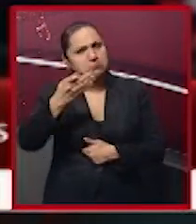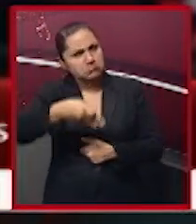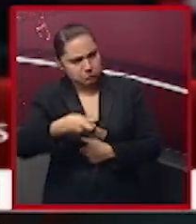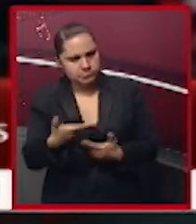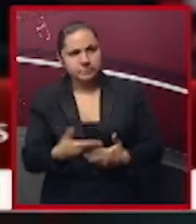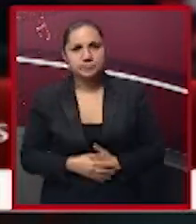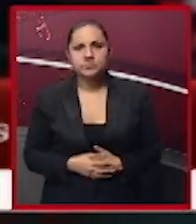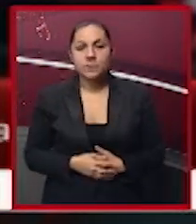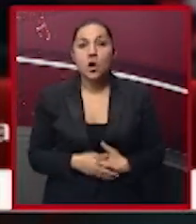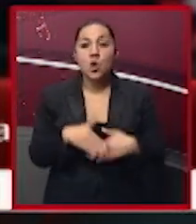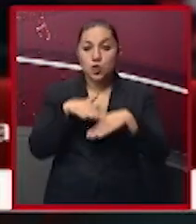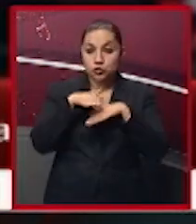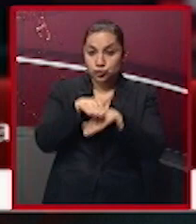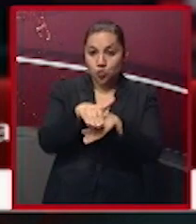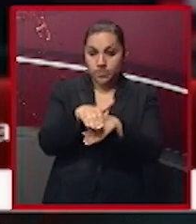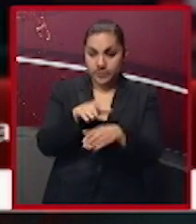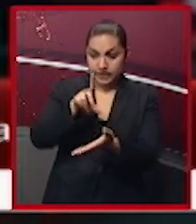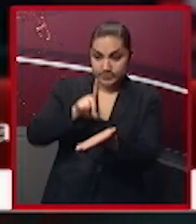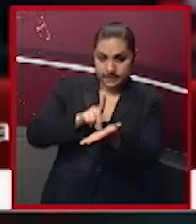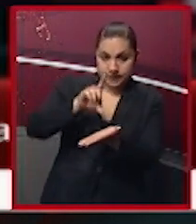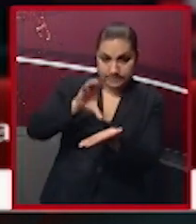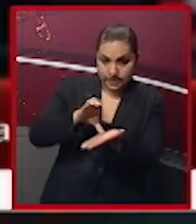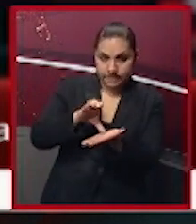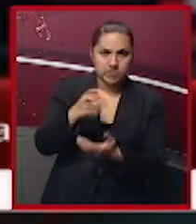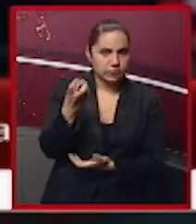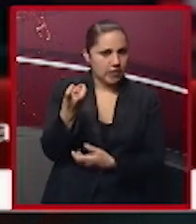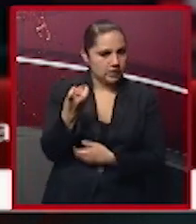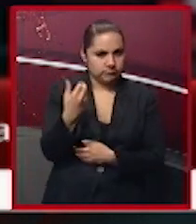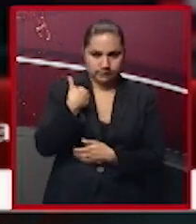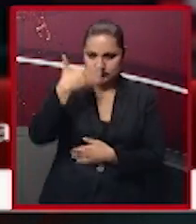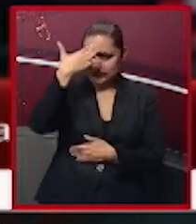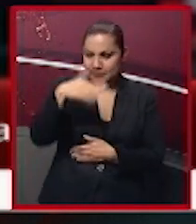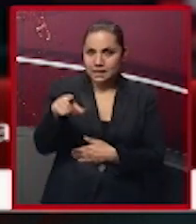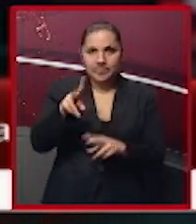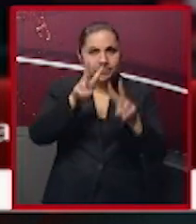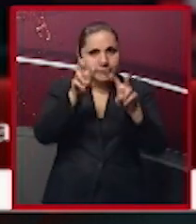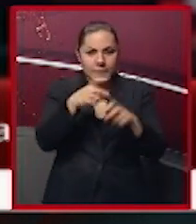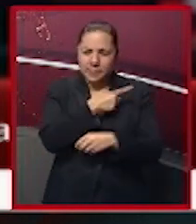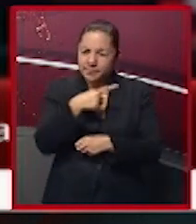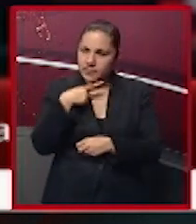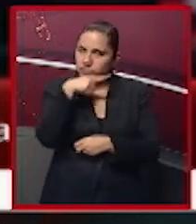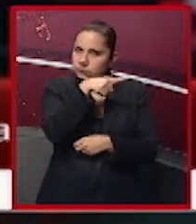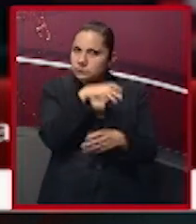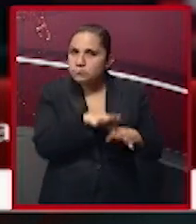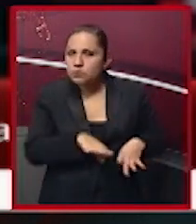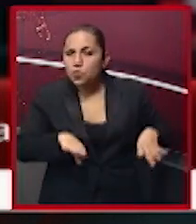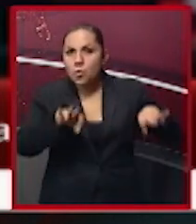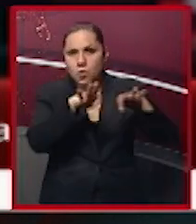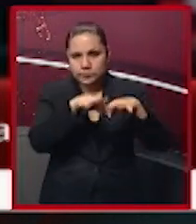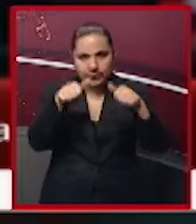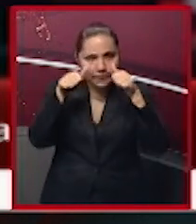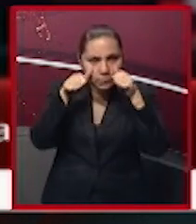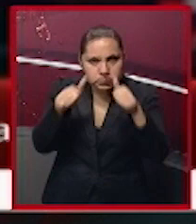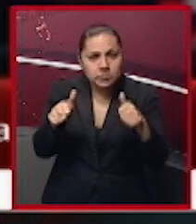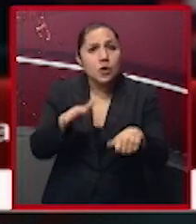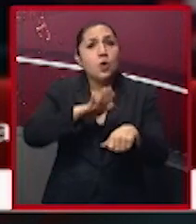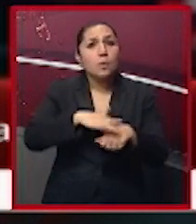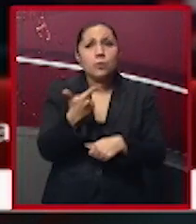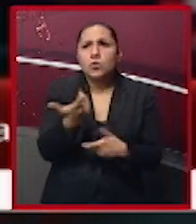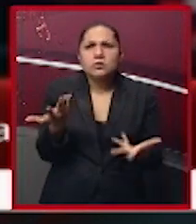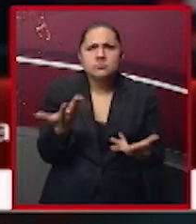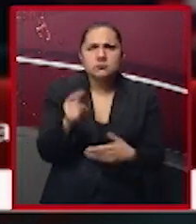de la discapacidad debe seguir ocupando un lugar central en la agenda social, porque nadie debe quedarse